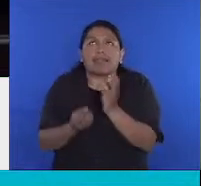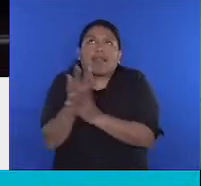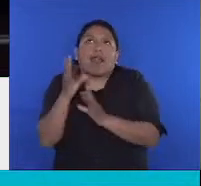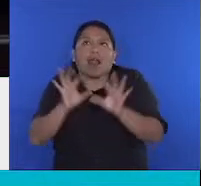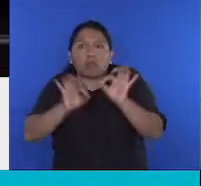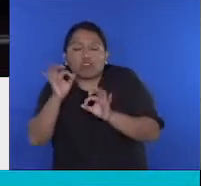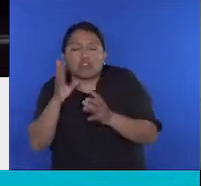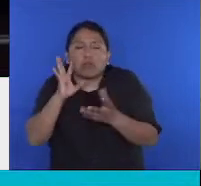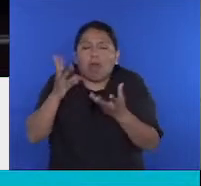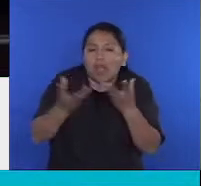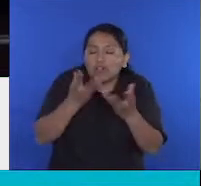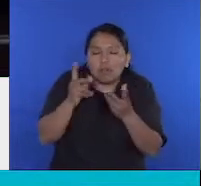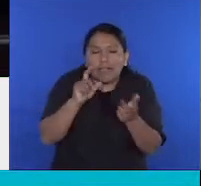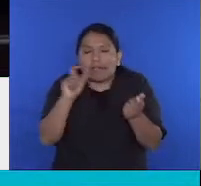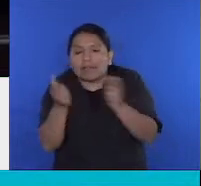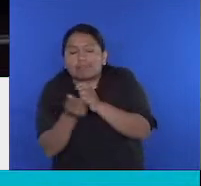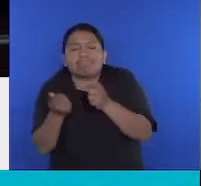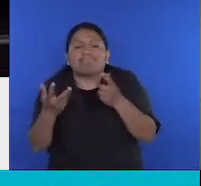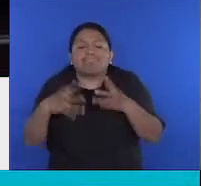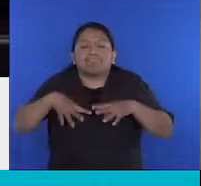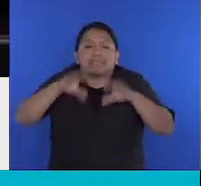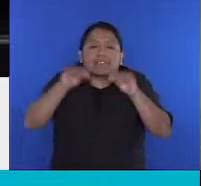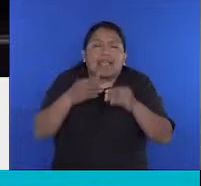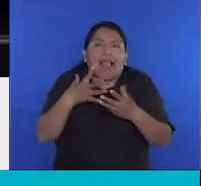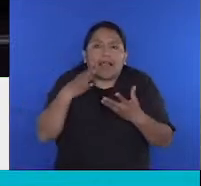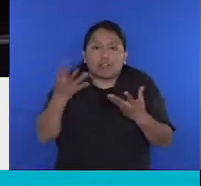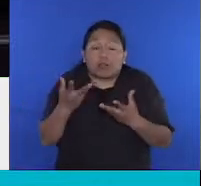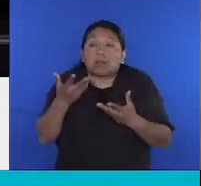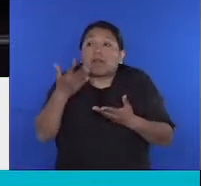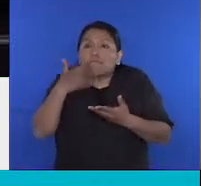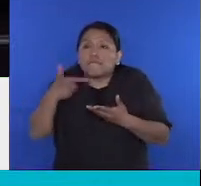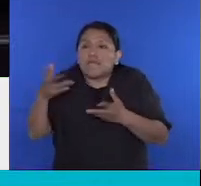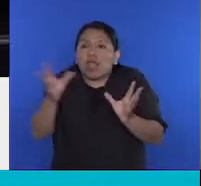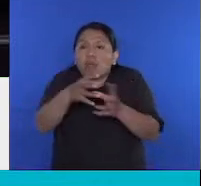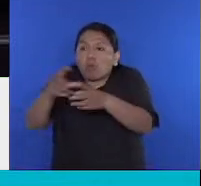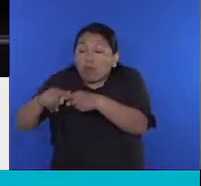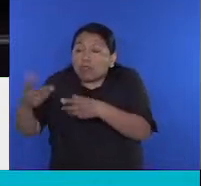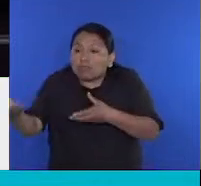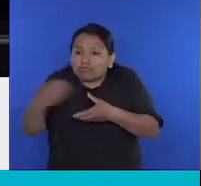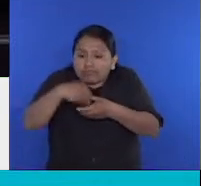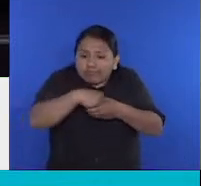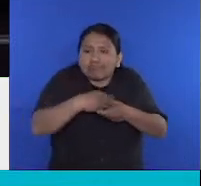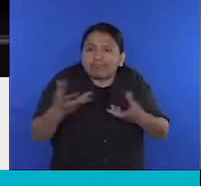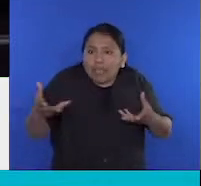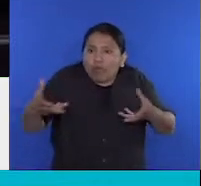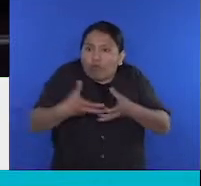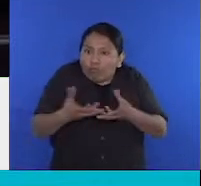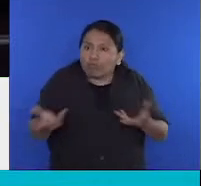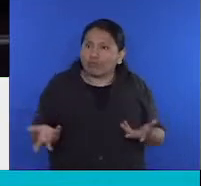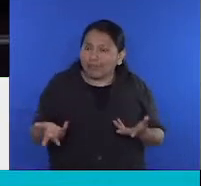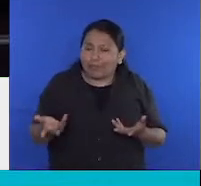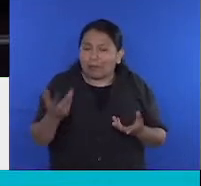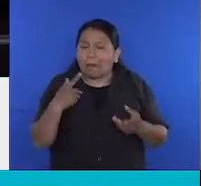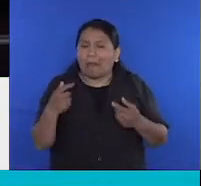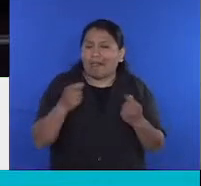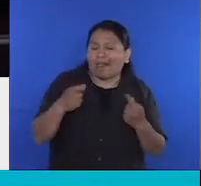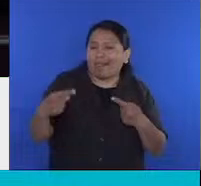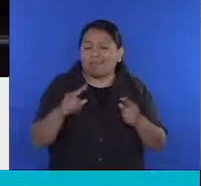integral, y nos gustaría invitar a todos los bloques a que lo hagamos en forma conjunta, ¿no? Sin ninguna mezquindad. Me parece que es un tema que lo